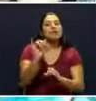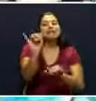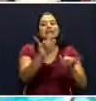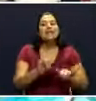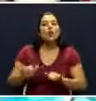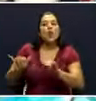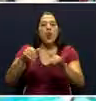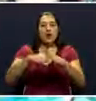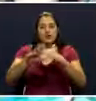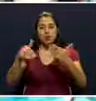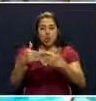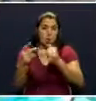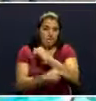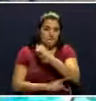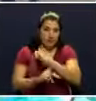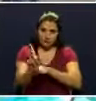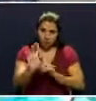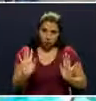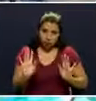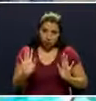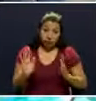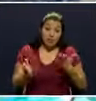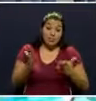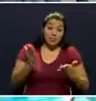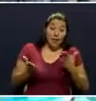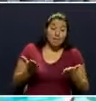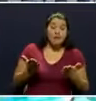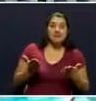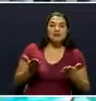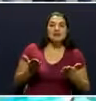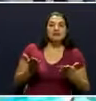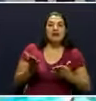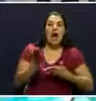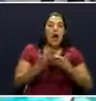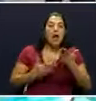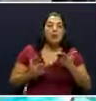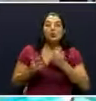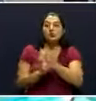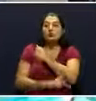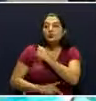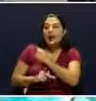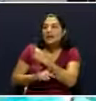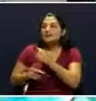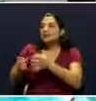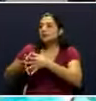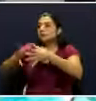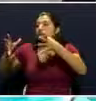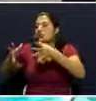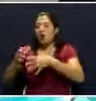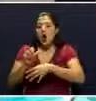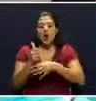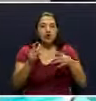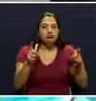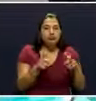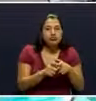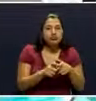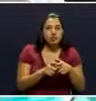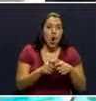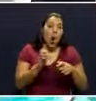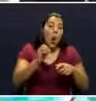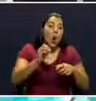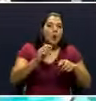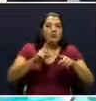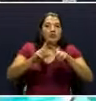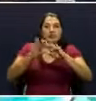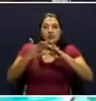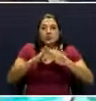porque a veces en una población todavía tenemos casos esporádicos o tenemos muy poquitos casos, pero en otra población tenemos un comportamiento